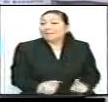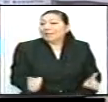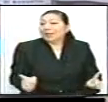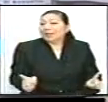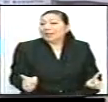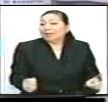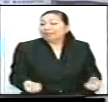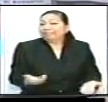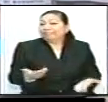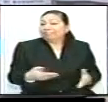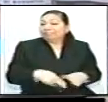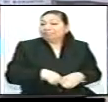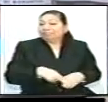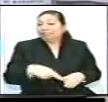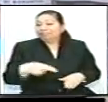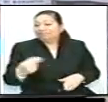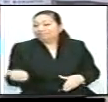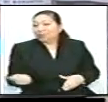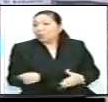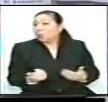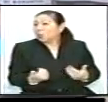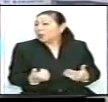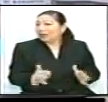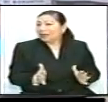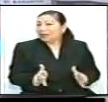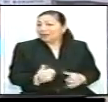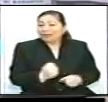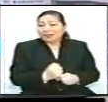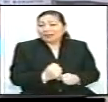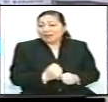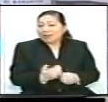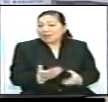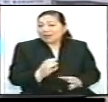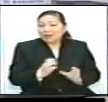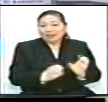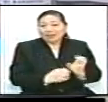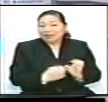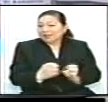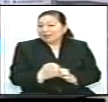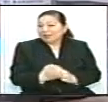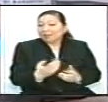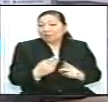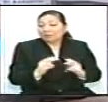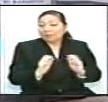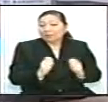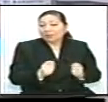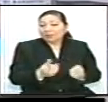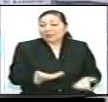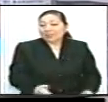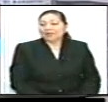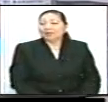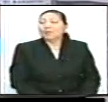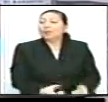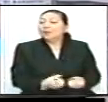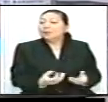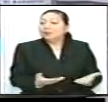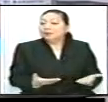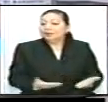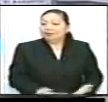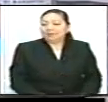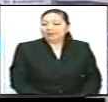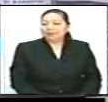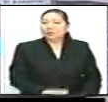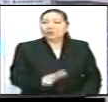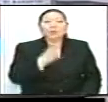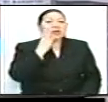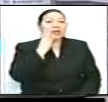están prácticamente excluidos de cualquier actividad en el sector estatal, que podrían estar brindando mucho de